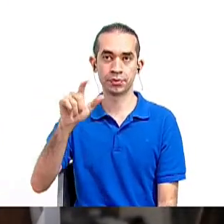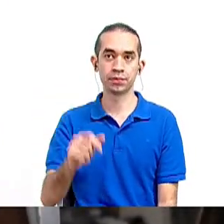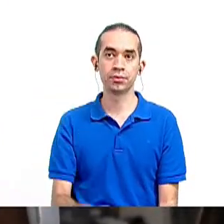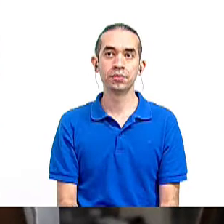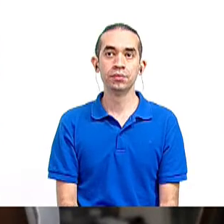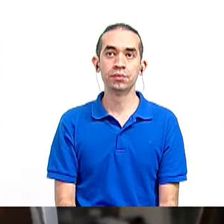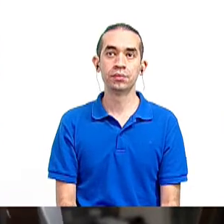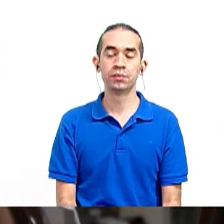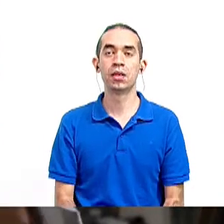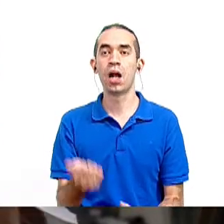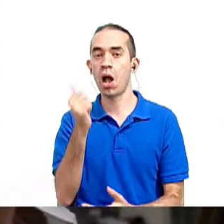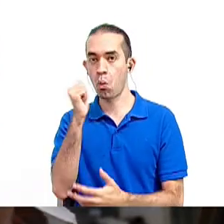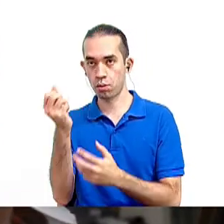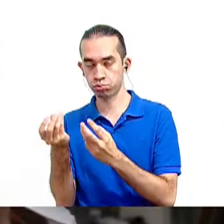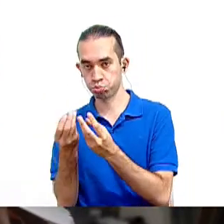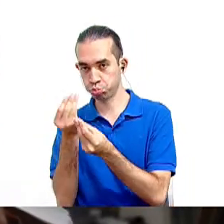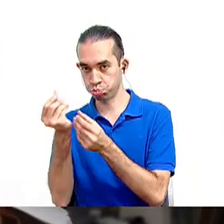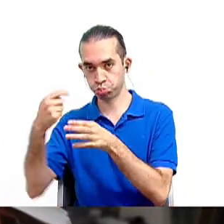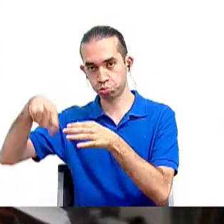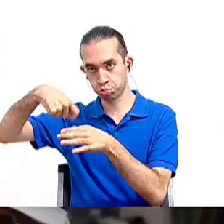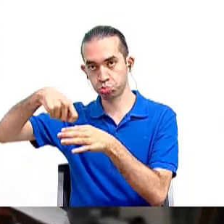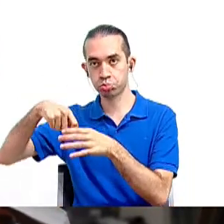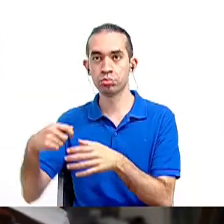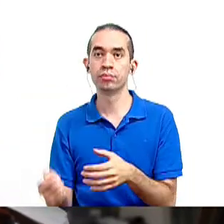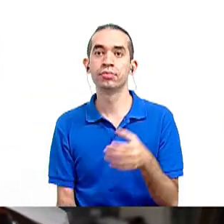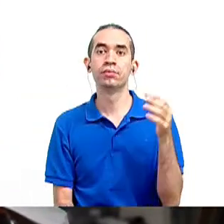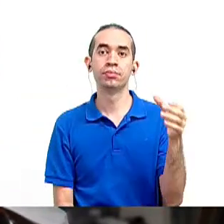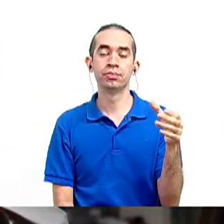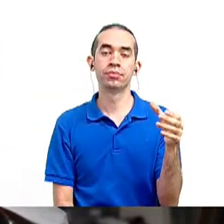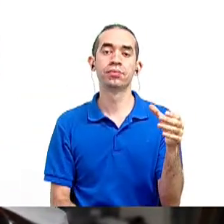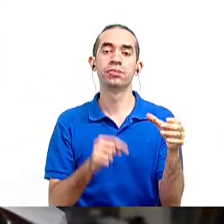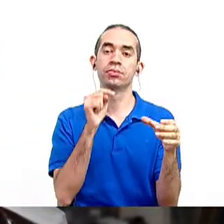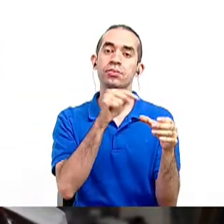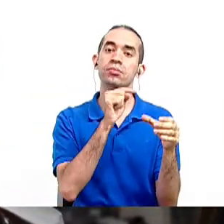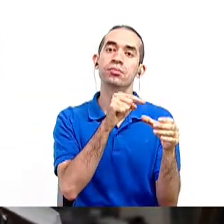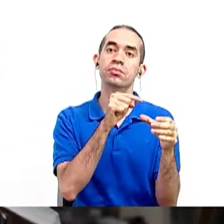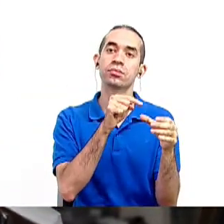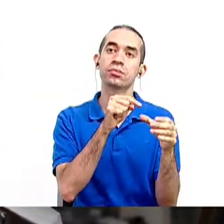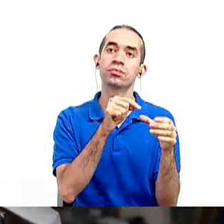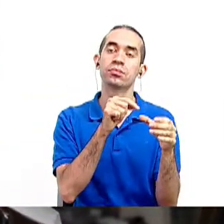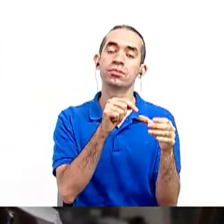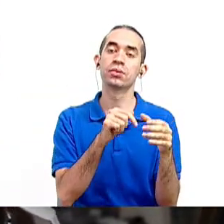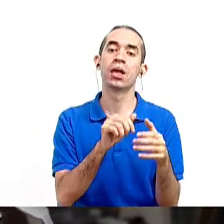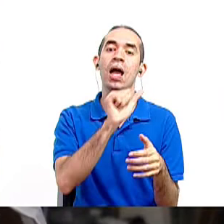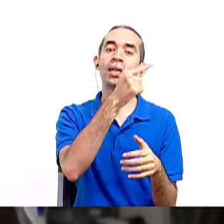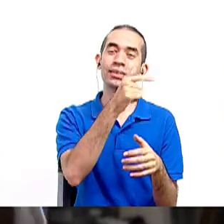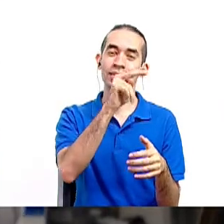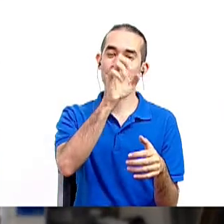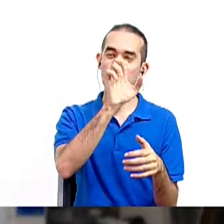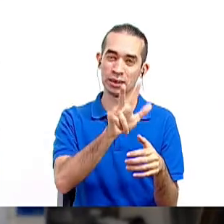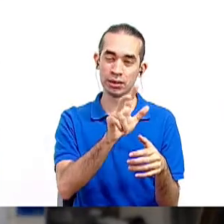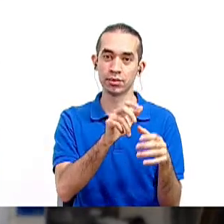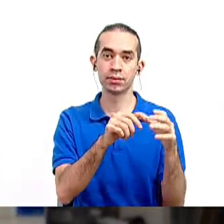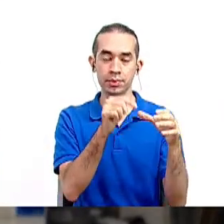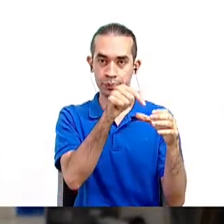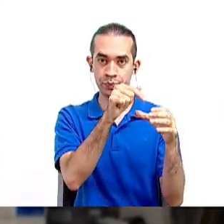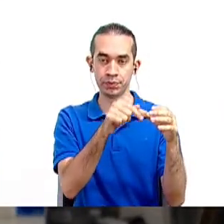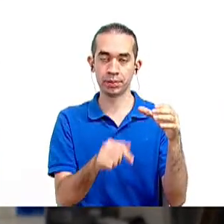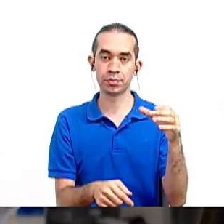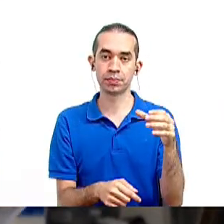cocina disuelto en agua. Acá tengo nitrato de plata, entonces vamos a hacer lo